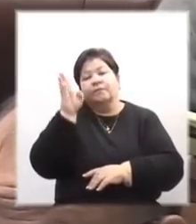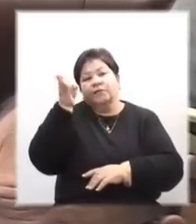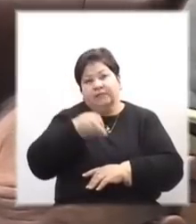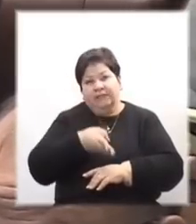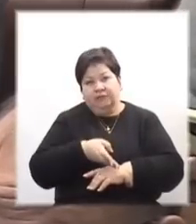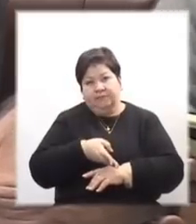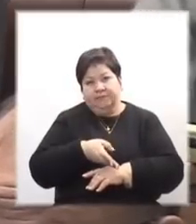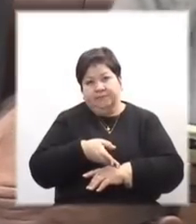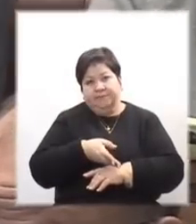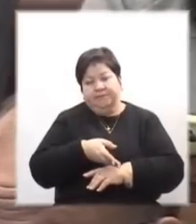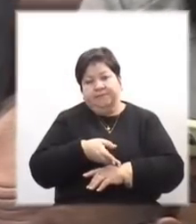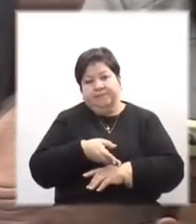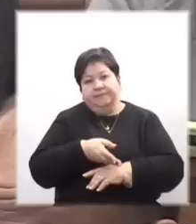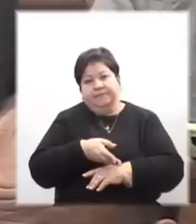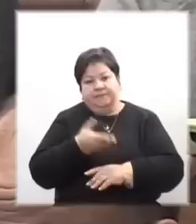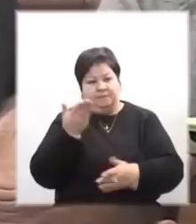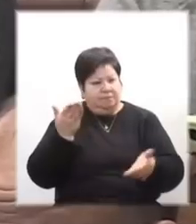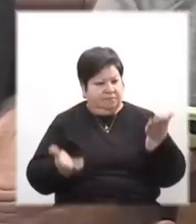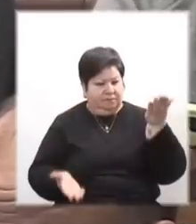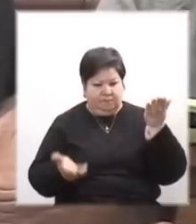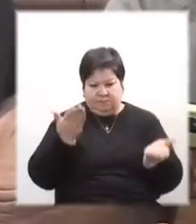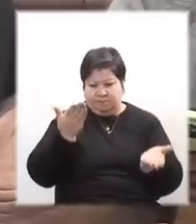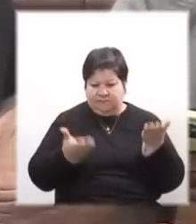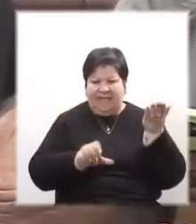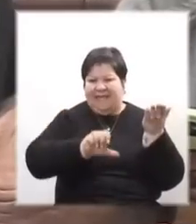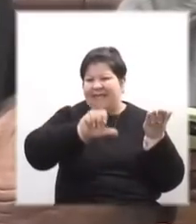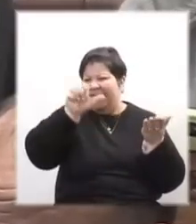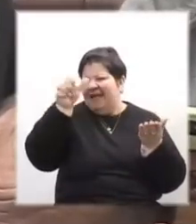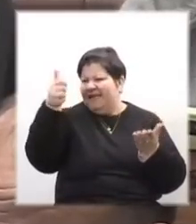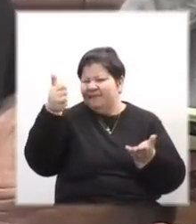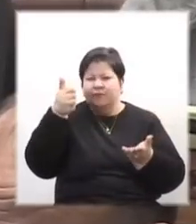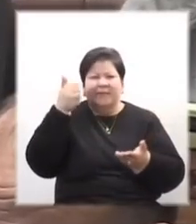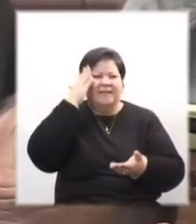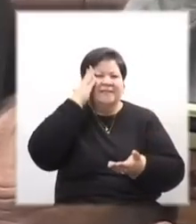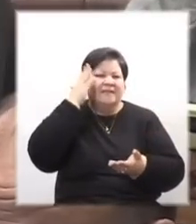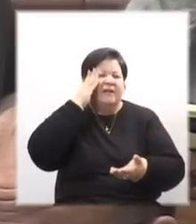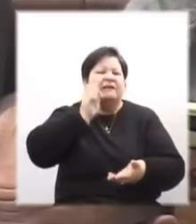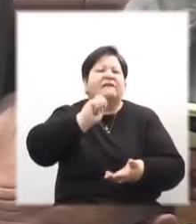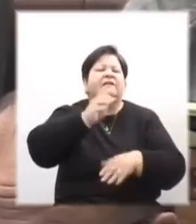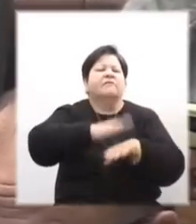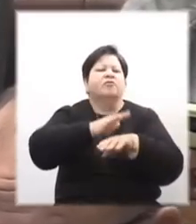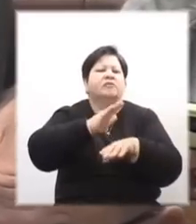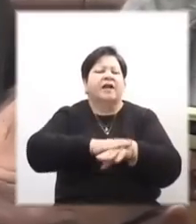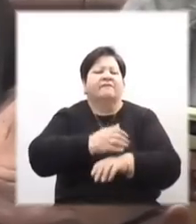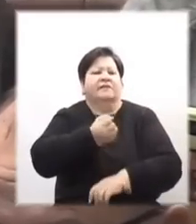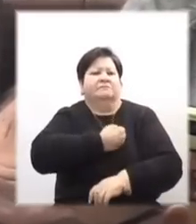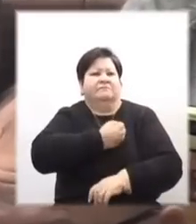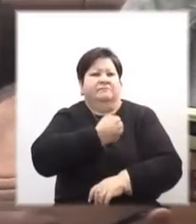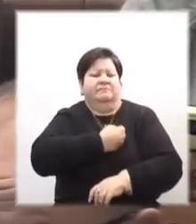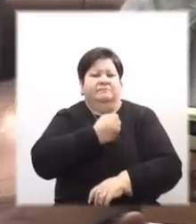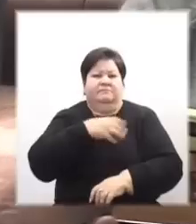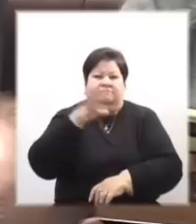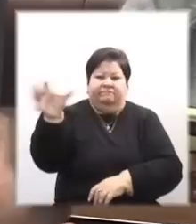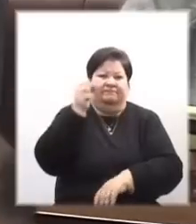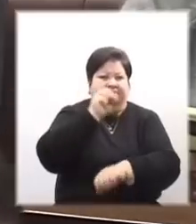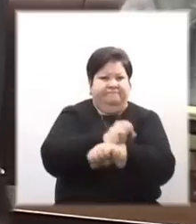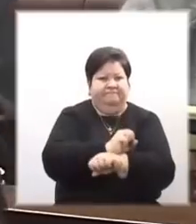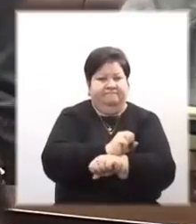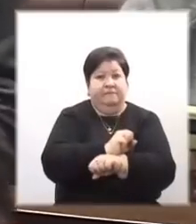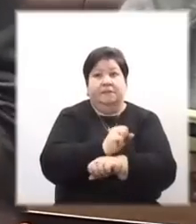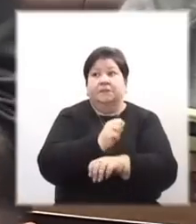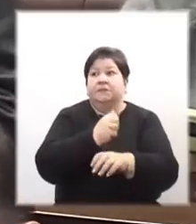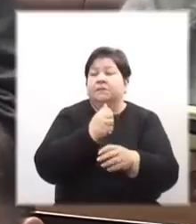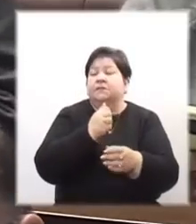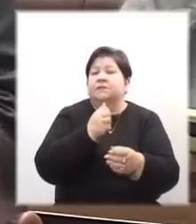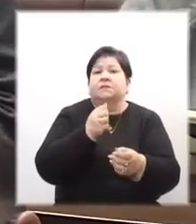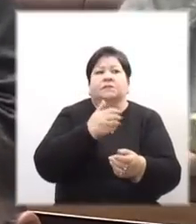51%. ¿Cuál es el éxito ahí de la persecución a la política criminal que trata de llevar más